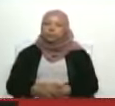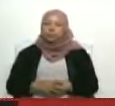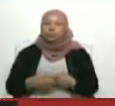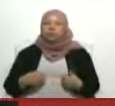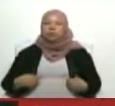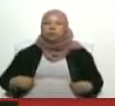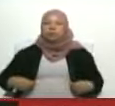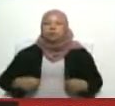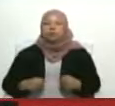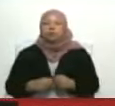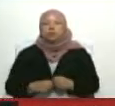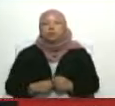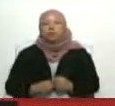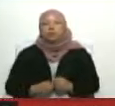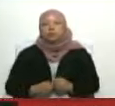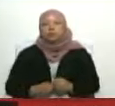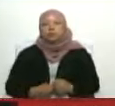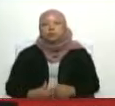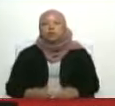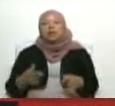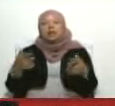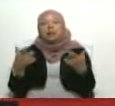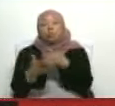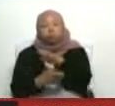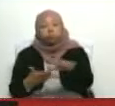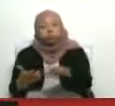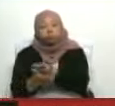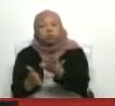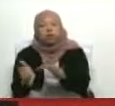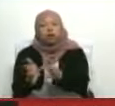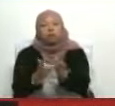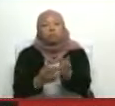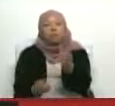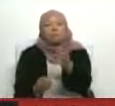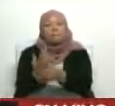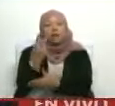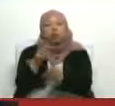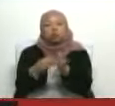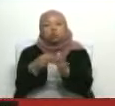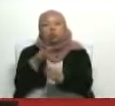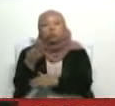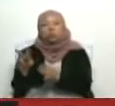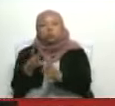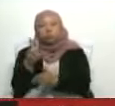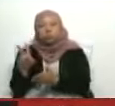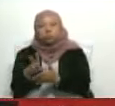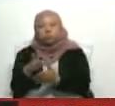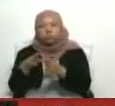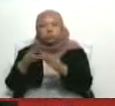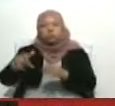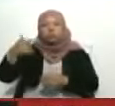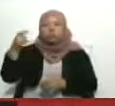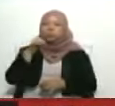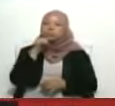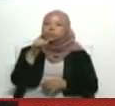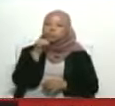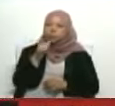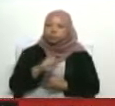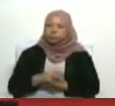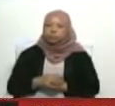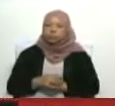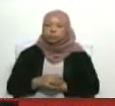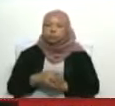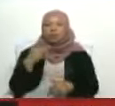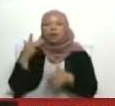Lo que hicieron con el embrión de guerra civil de abril, mayo, junio, julio, tuvo luego escalas